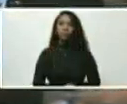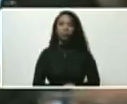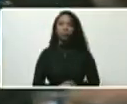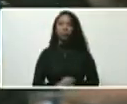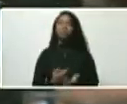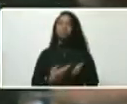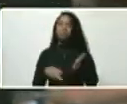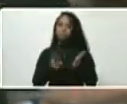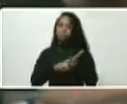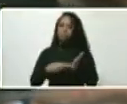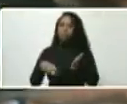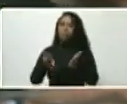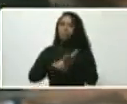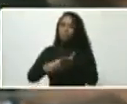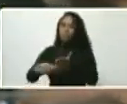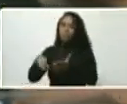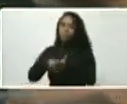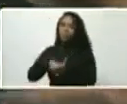frecuente